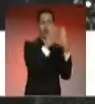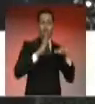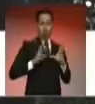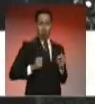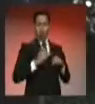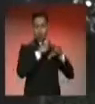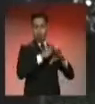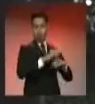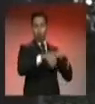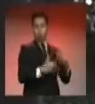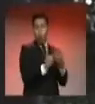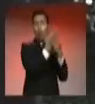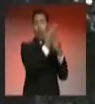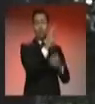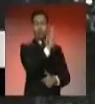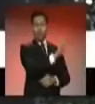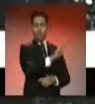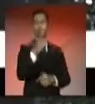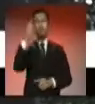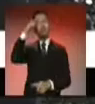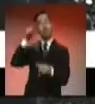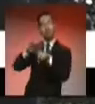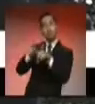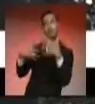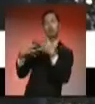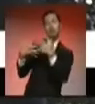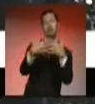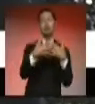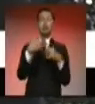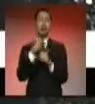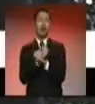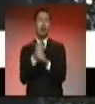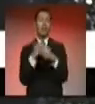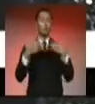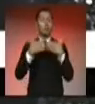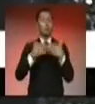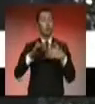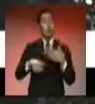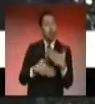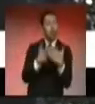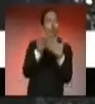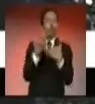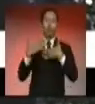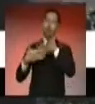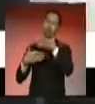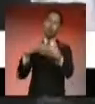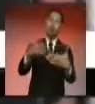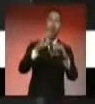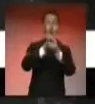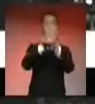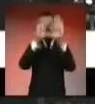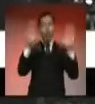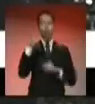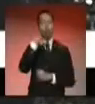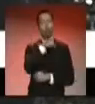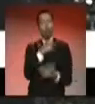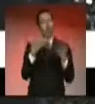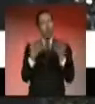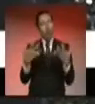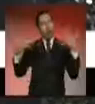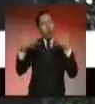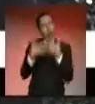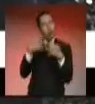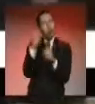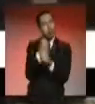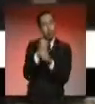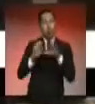recientemente. La idea es entre todos construir este nuevo proceso de transparencia y enfrentar todo este proceso de lucha